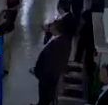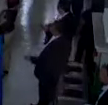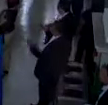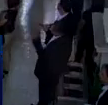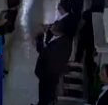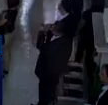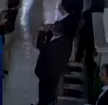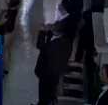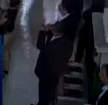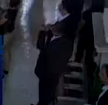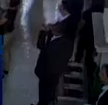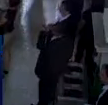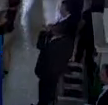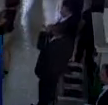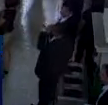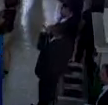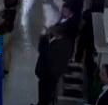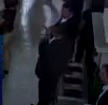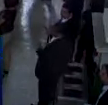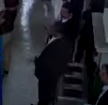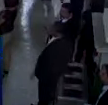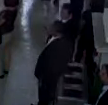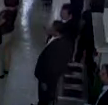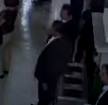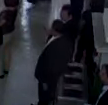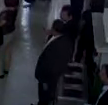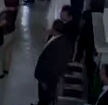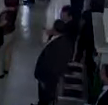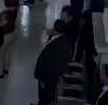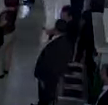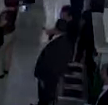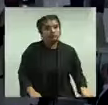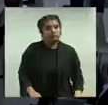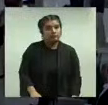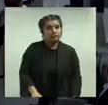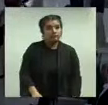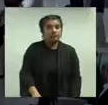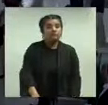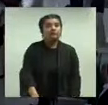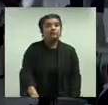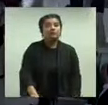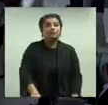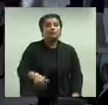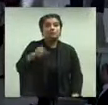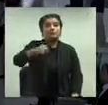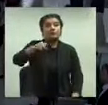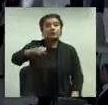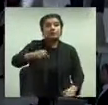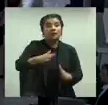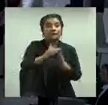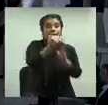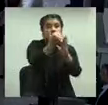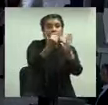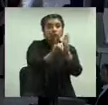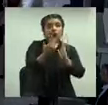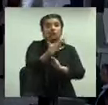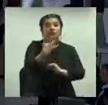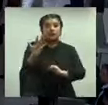compañeros diputados, damos seguimiento a nuestro orden del día. Punto